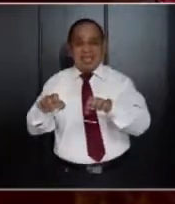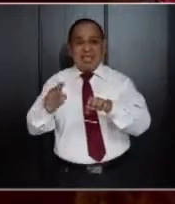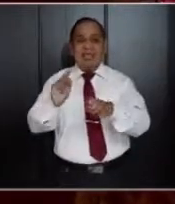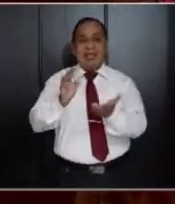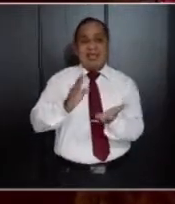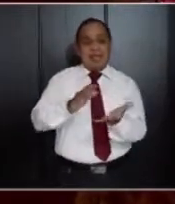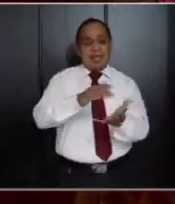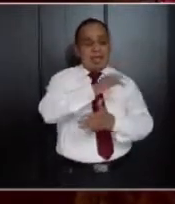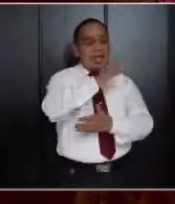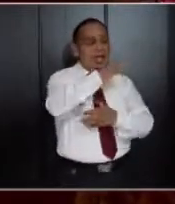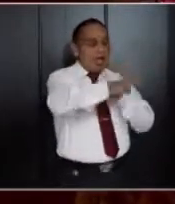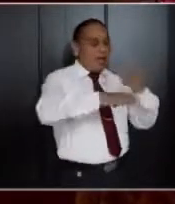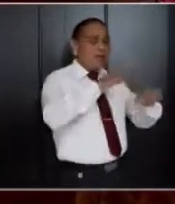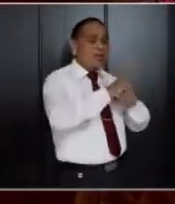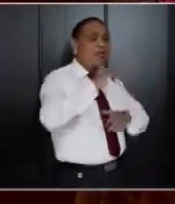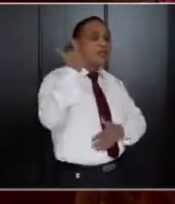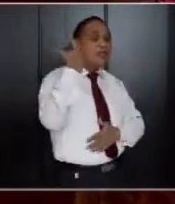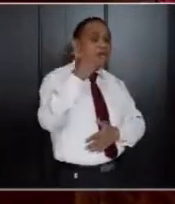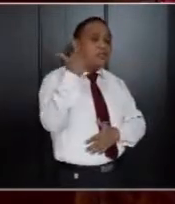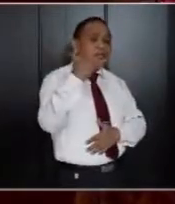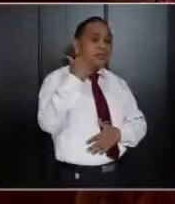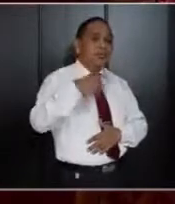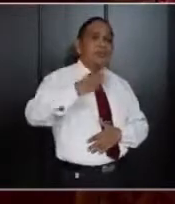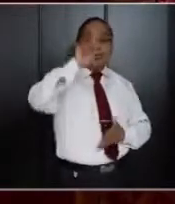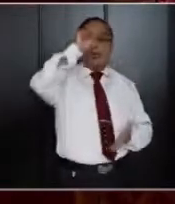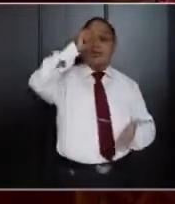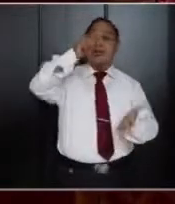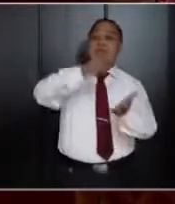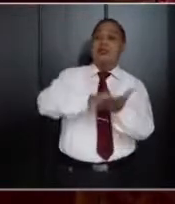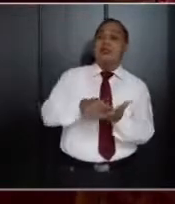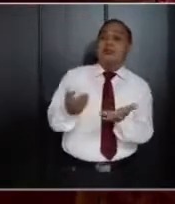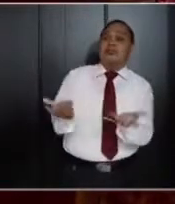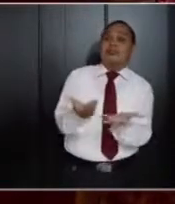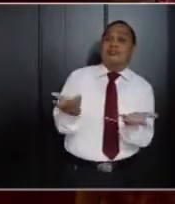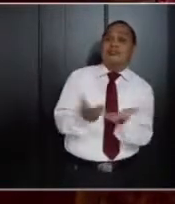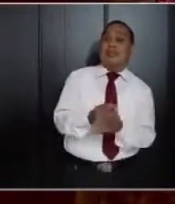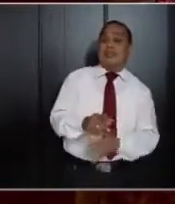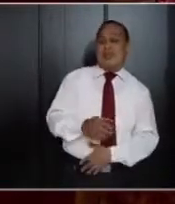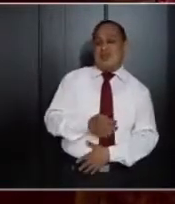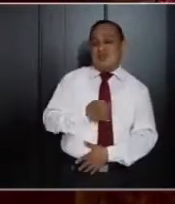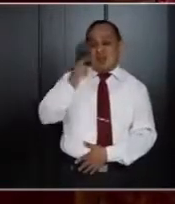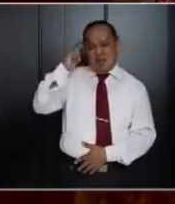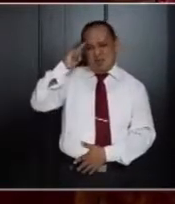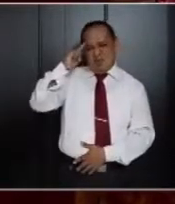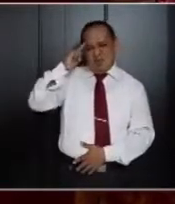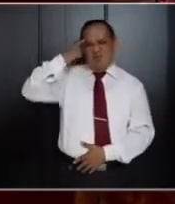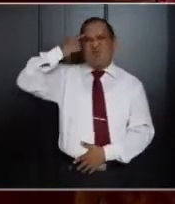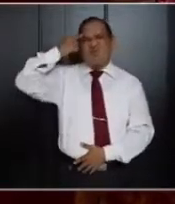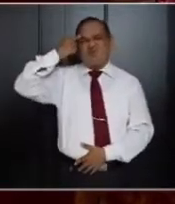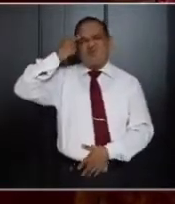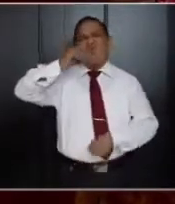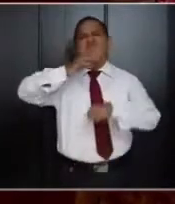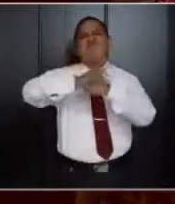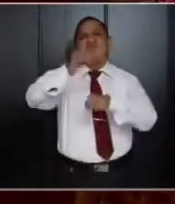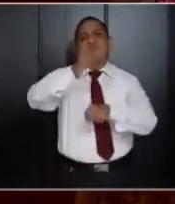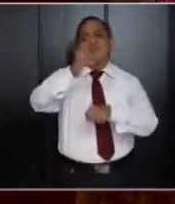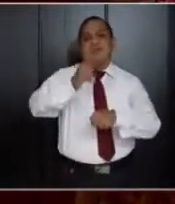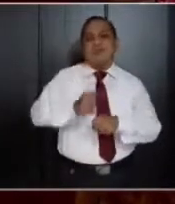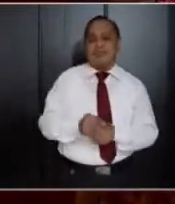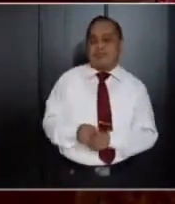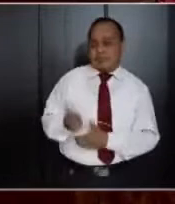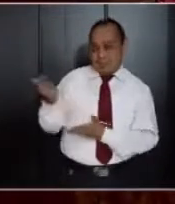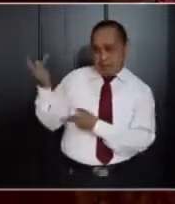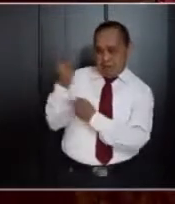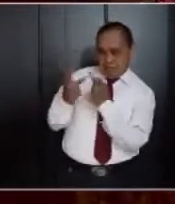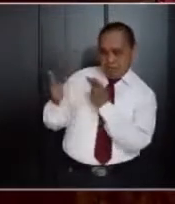empresarios yucatecos. Se habla que en Yucatán hay muchos empresarios muy molestos contra él porque se sienten engañados, le prestaron un